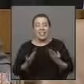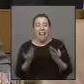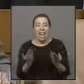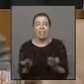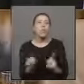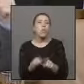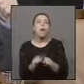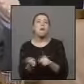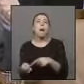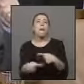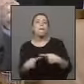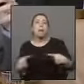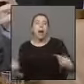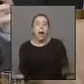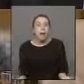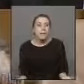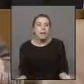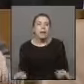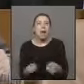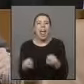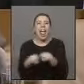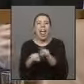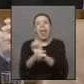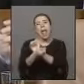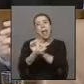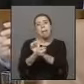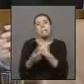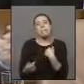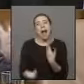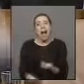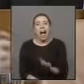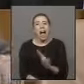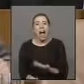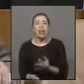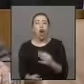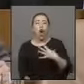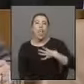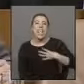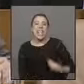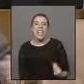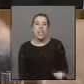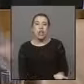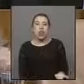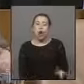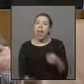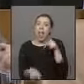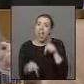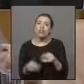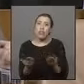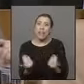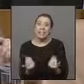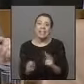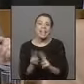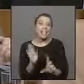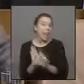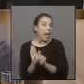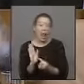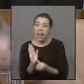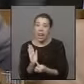pariente? ¿Cómo que estamos tratando a un hermano? ¿Cómo que estamos tratando a un hijo nuestro? Eso es lo que tiene que hacer la ley.